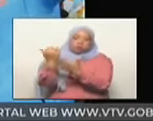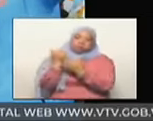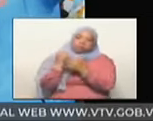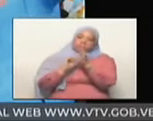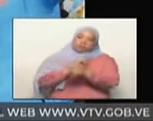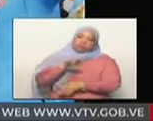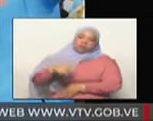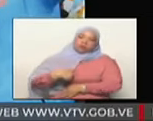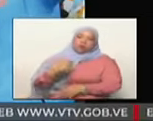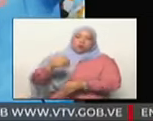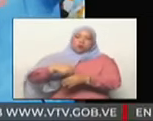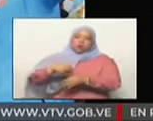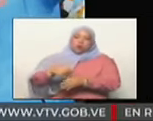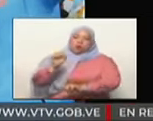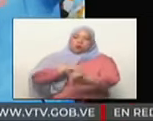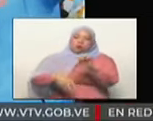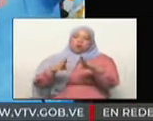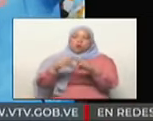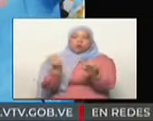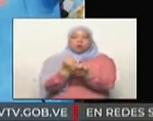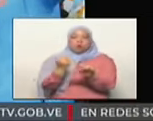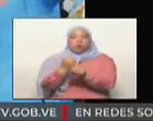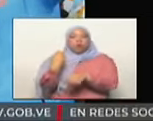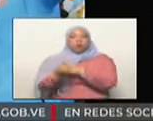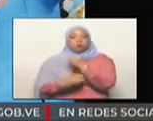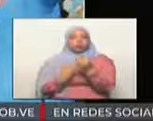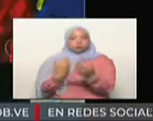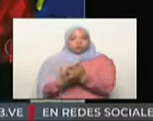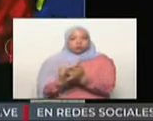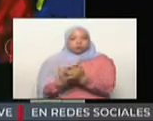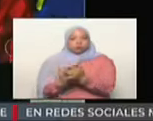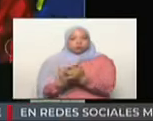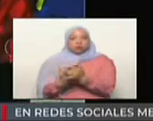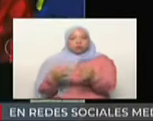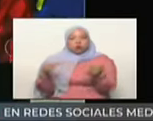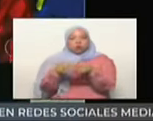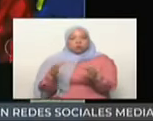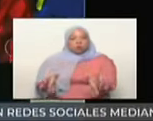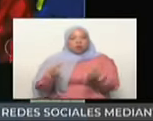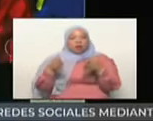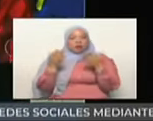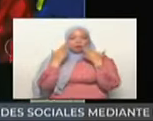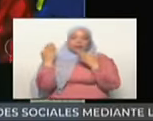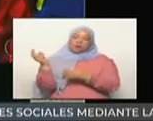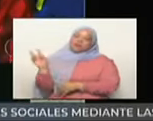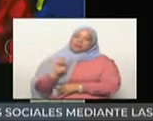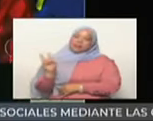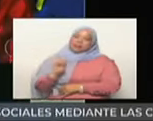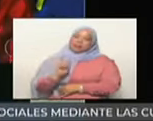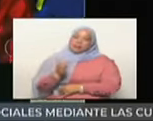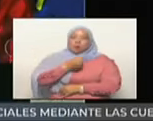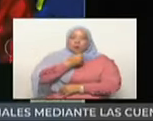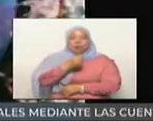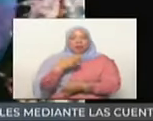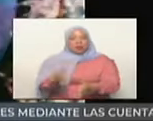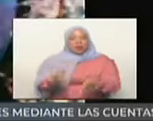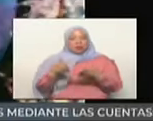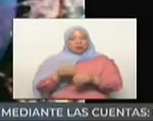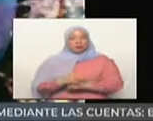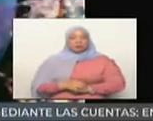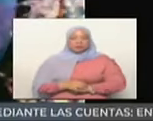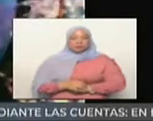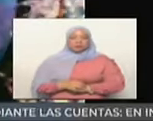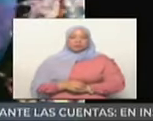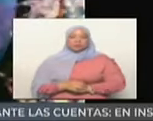a las elecciones, enfrentemos todo lo que tengamos que enfrentar, que el equipo gana. Y aquí estamos, María Antonieta, el equipo ganó,